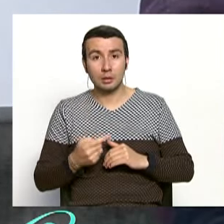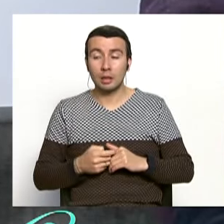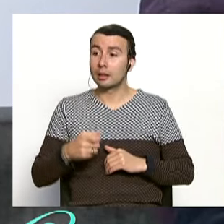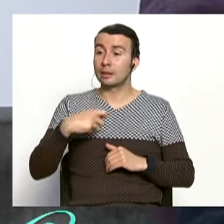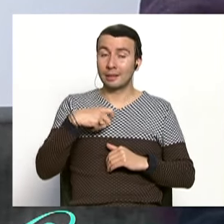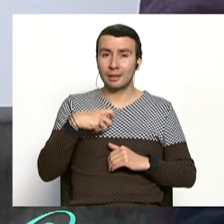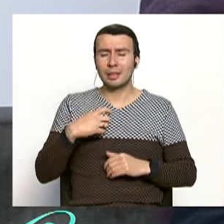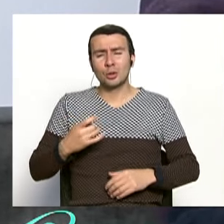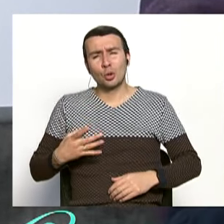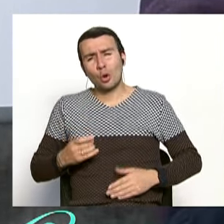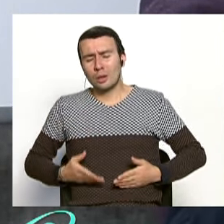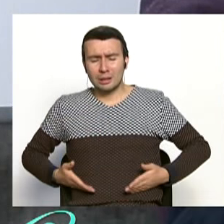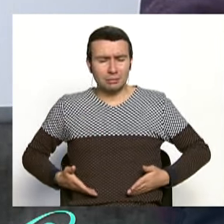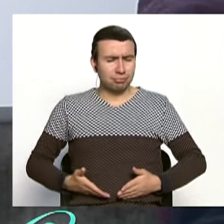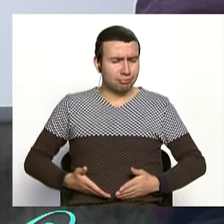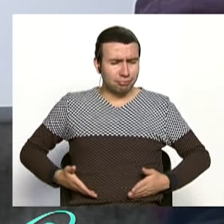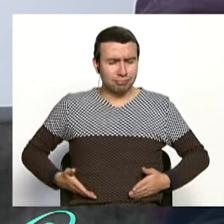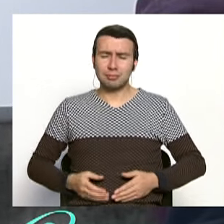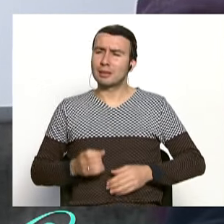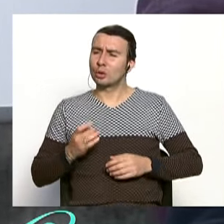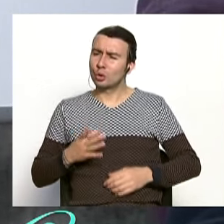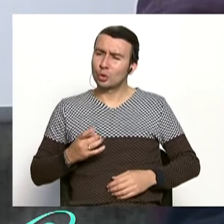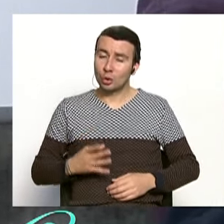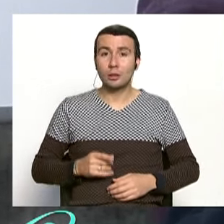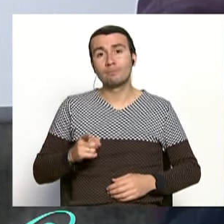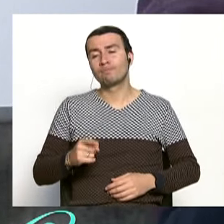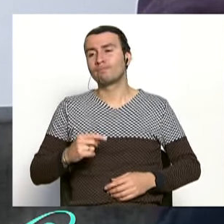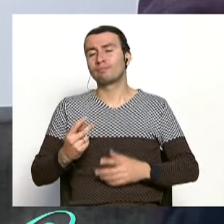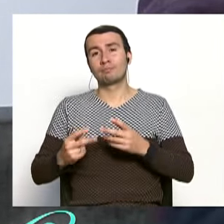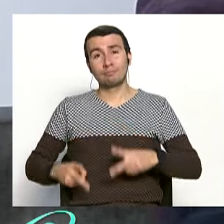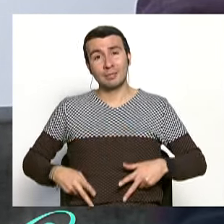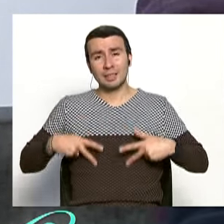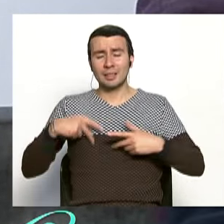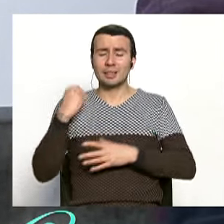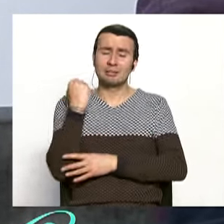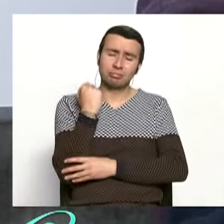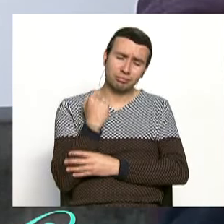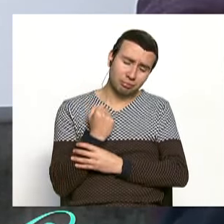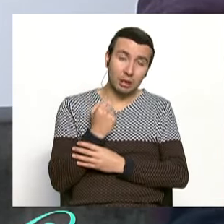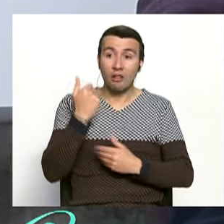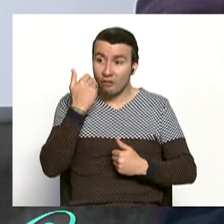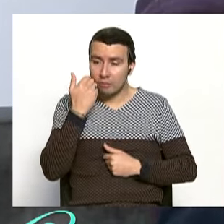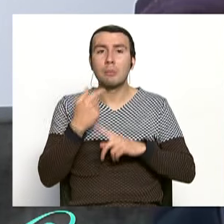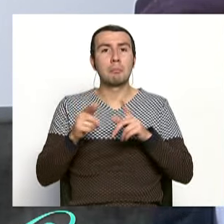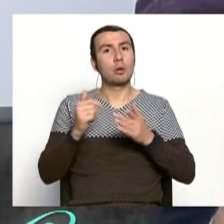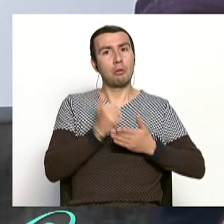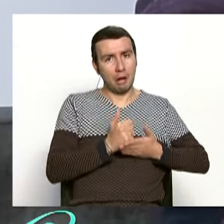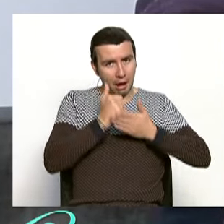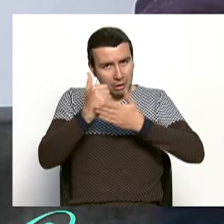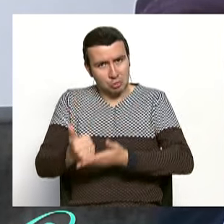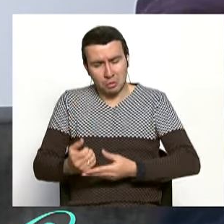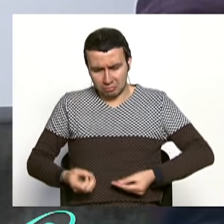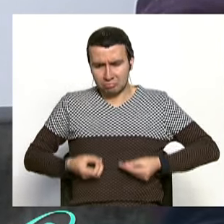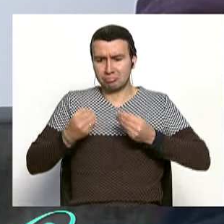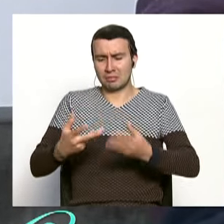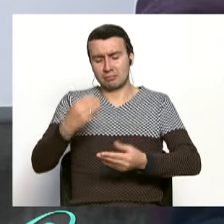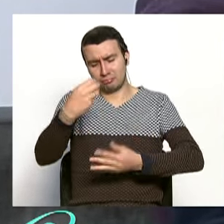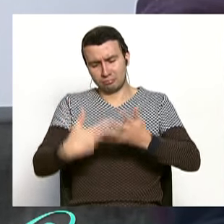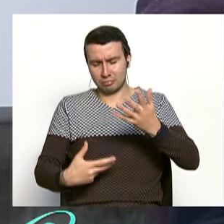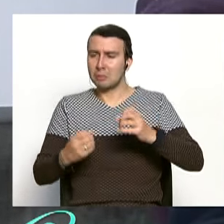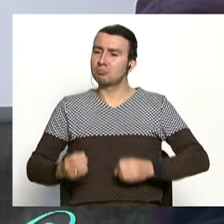dolor crónico tienen una gran impacto en su calidad de vida que están enfermas y que hay cosas para ofrecerles